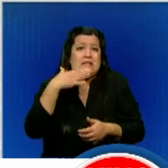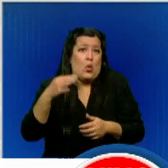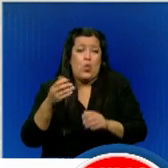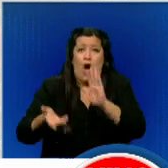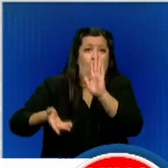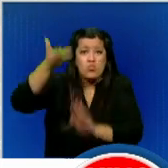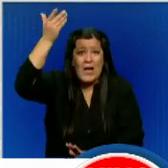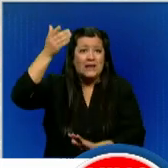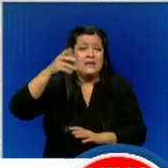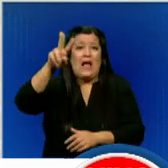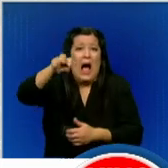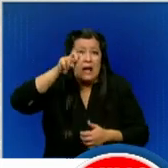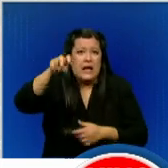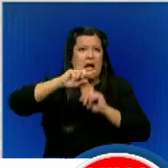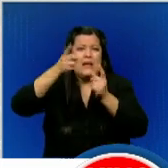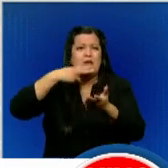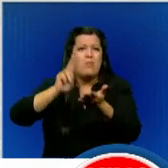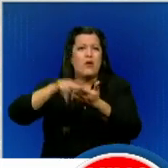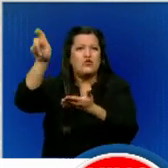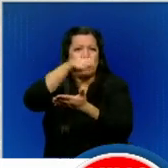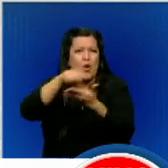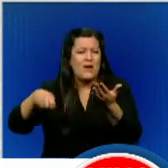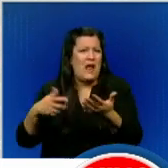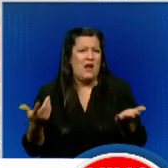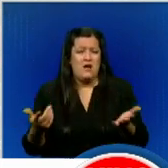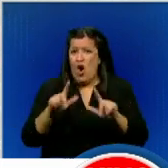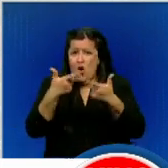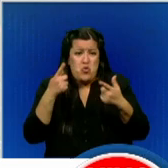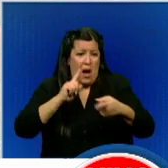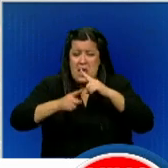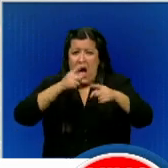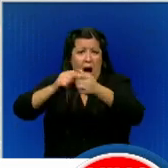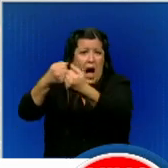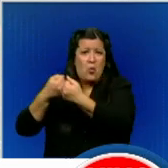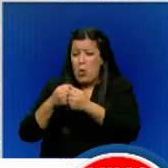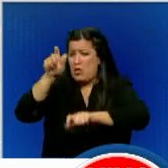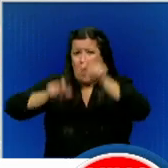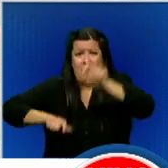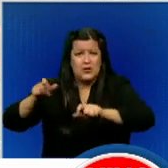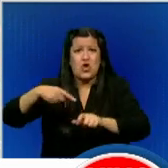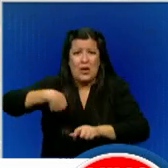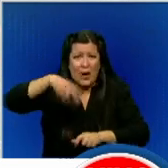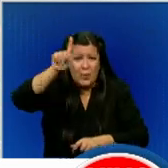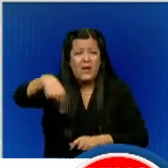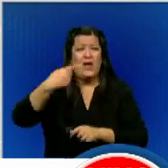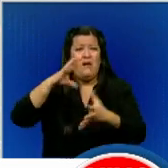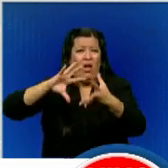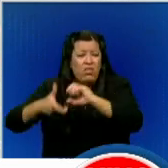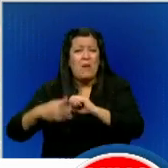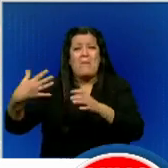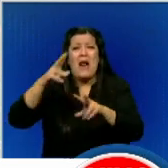cualquier es el impuesto inmobiliario no hay consenso por parte de los trabajadores que verán afectada su capacidad de encontrar empleo